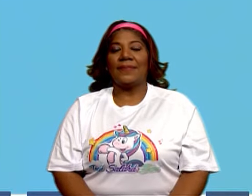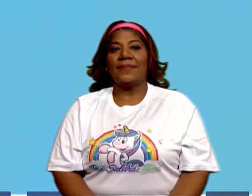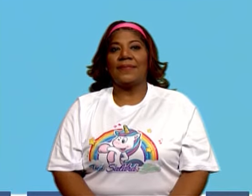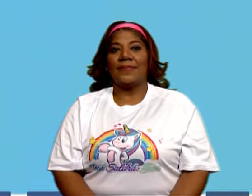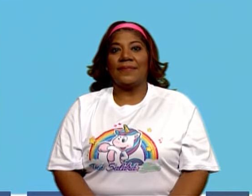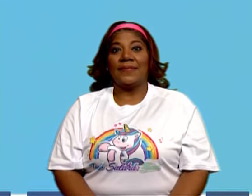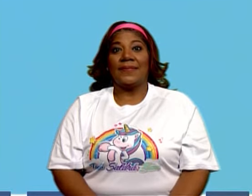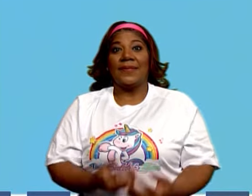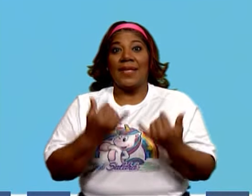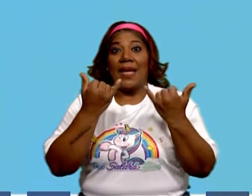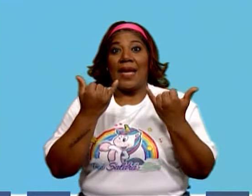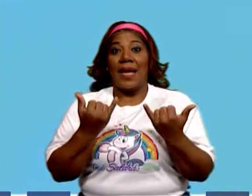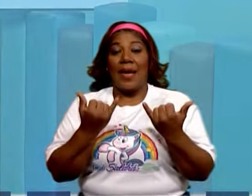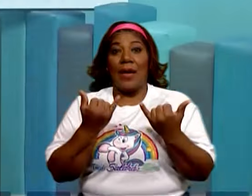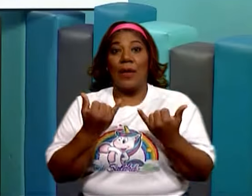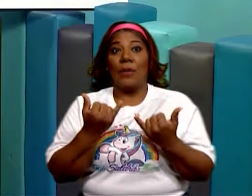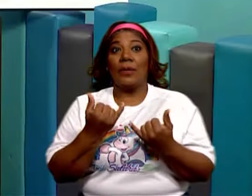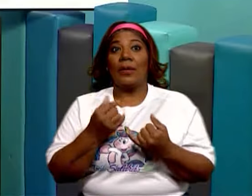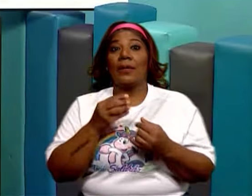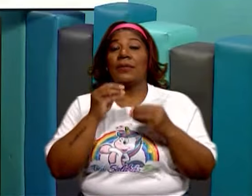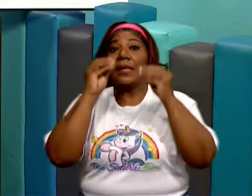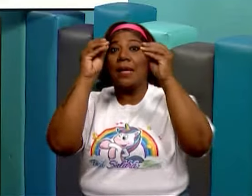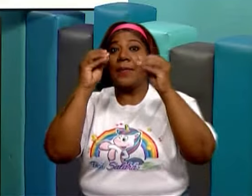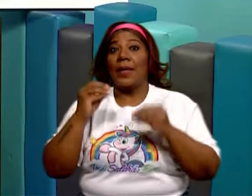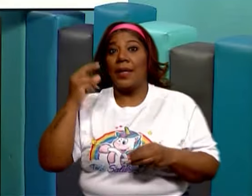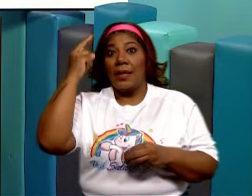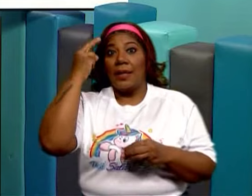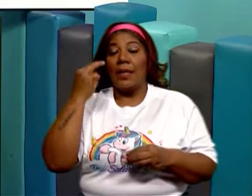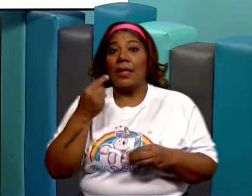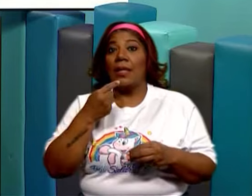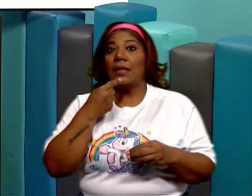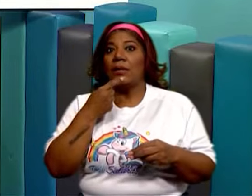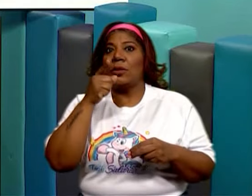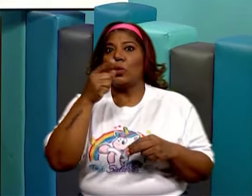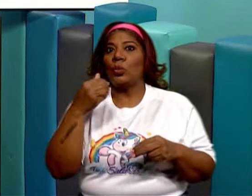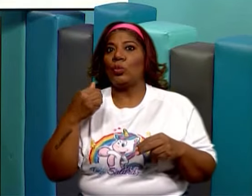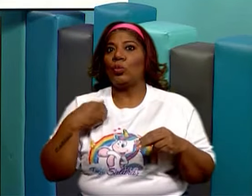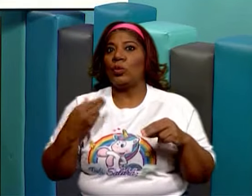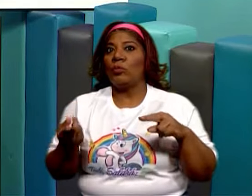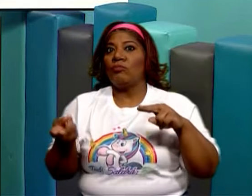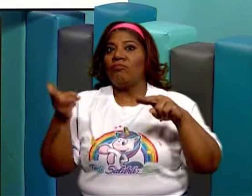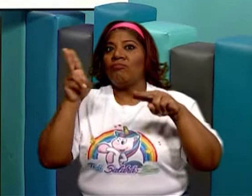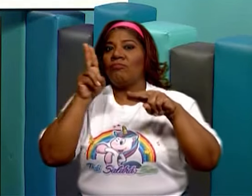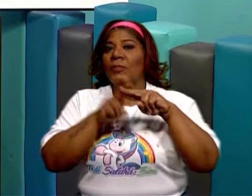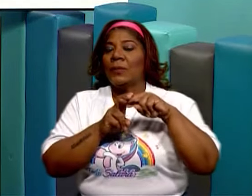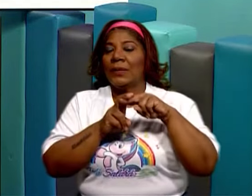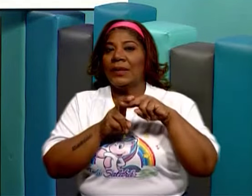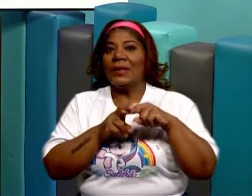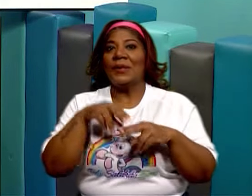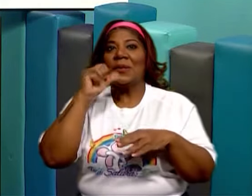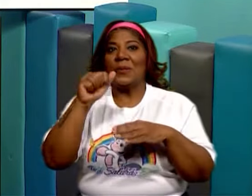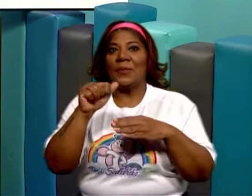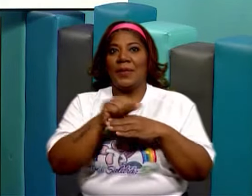te tengo un reto que me encanta y lo van a poder practicar muchas veces que sea necesario.